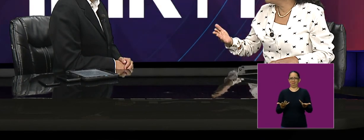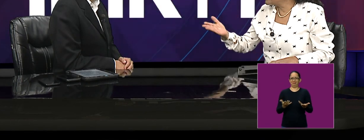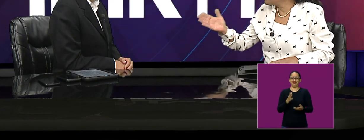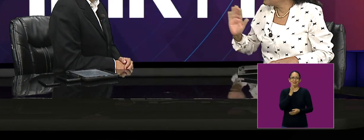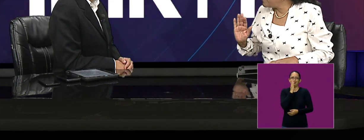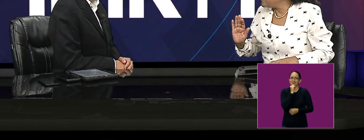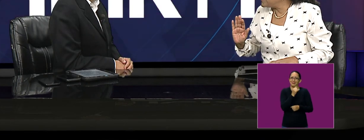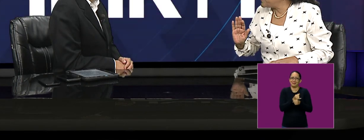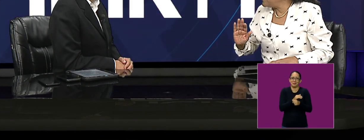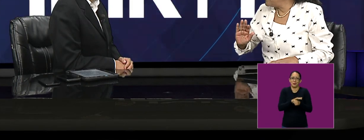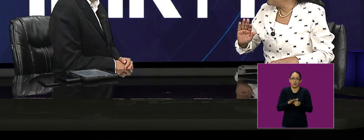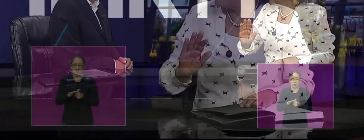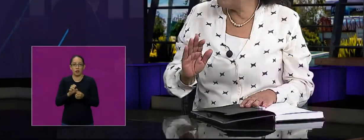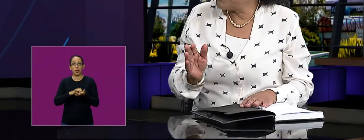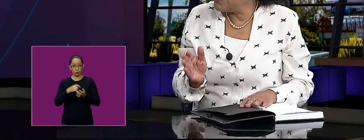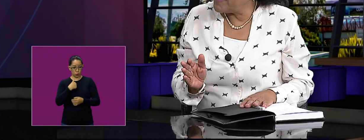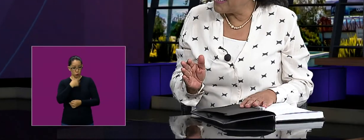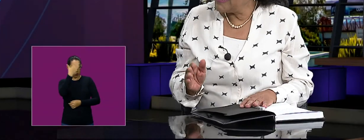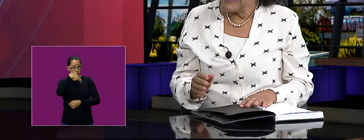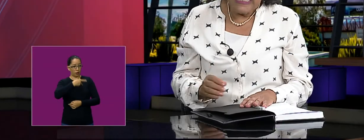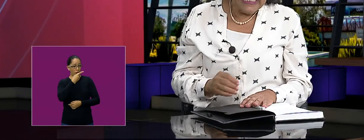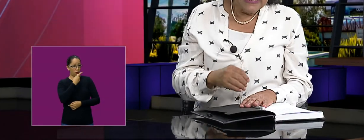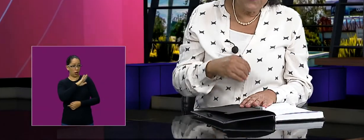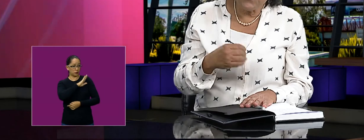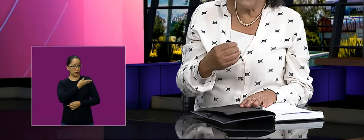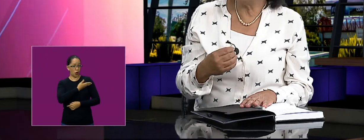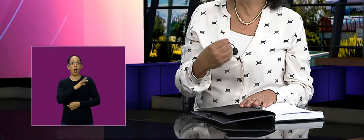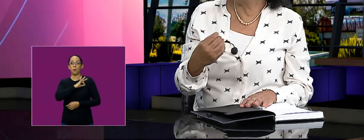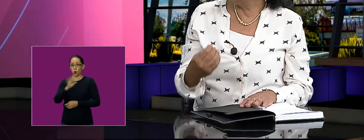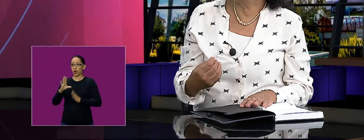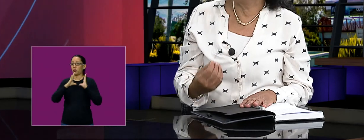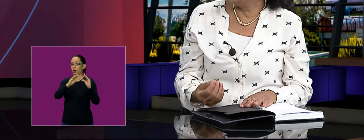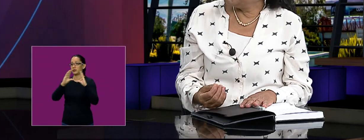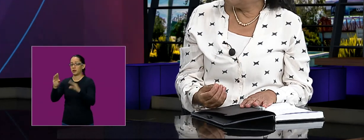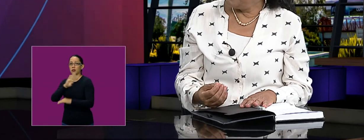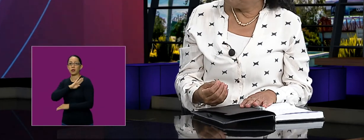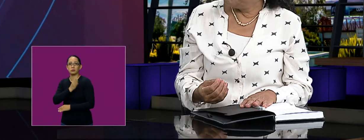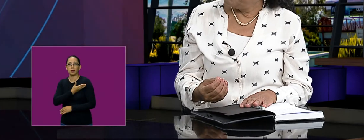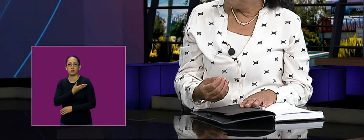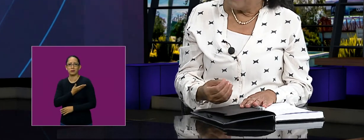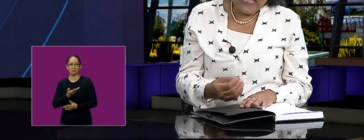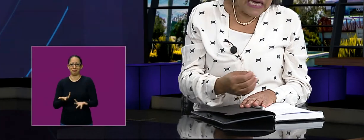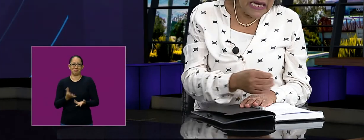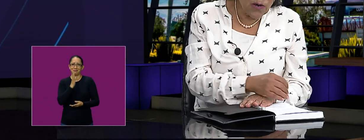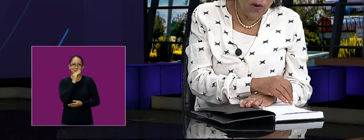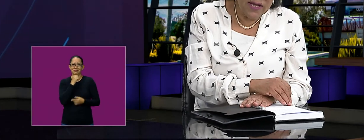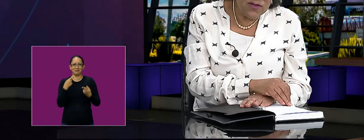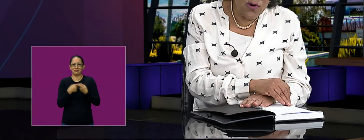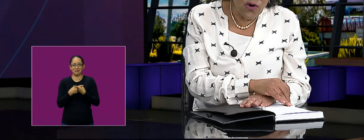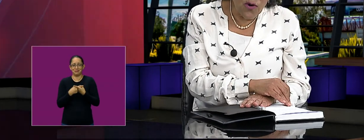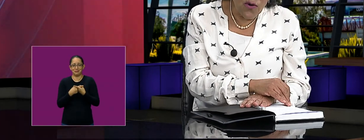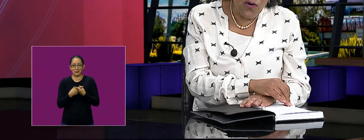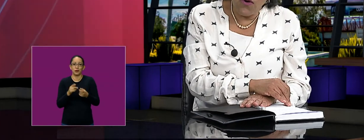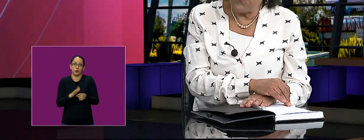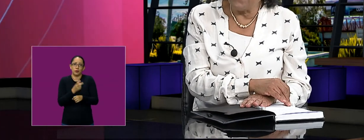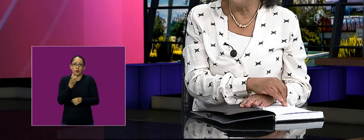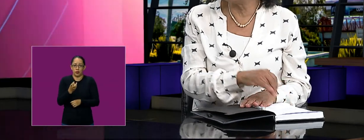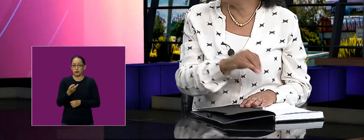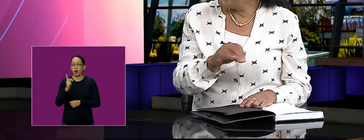de español, porque todos hablamos español. Sí. Imposible. Entonces, no se les permitía. Y cuando,